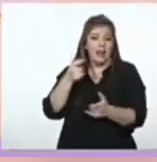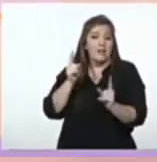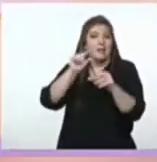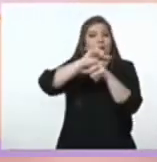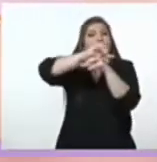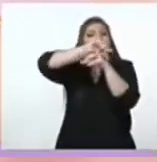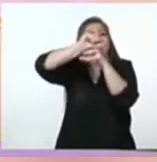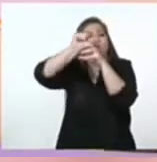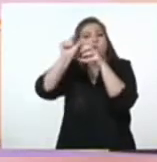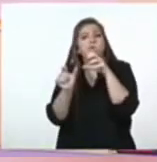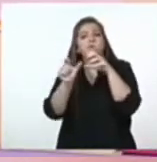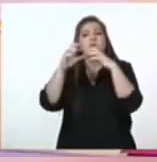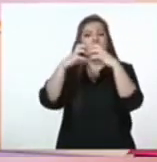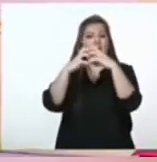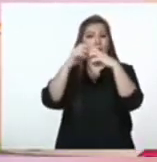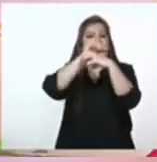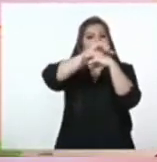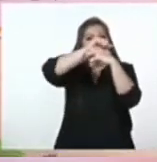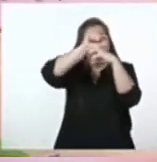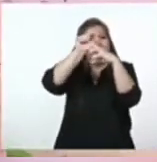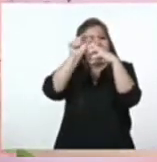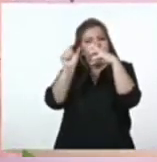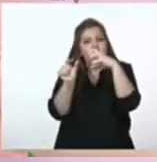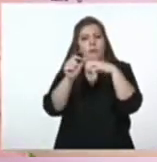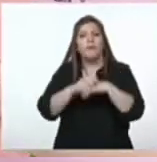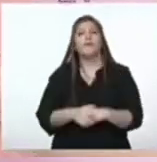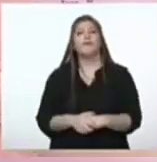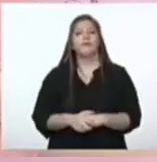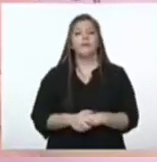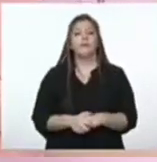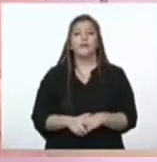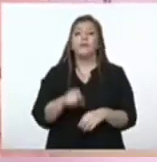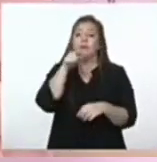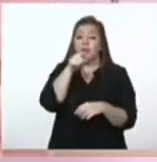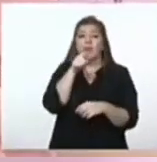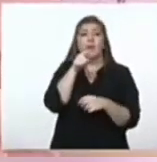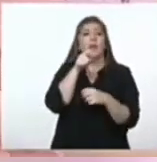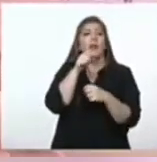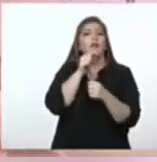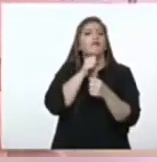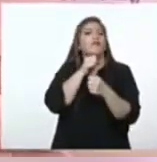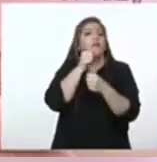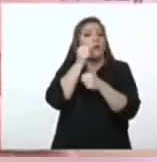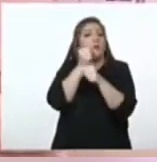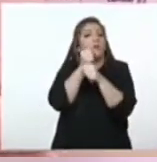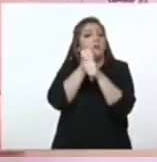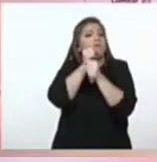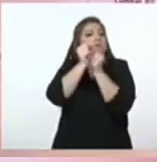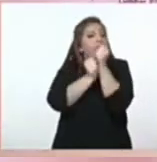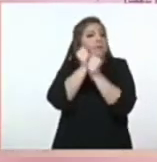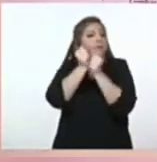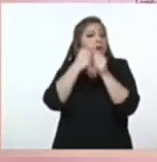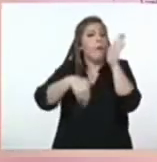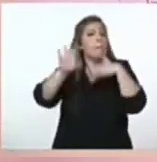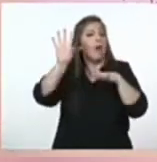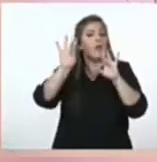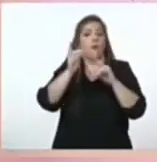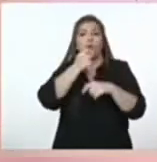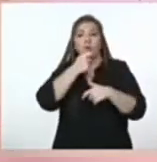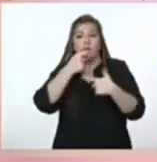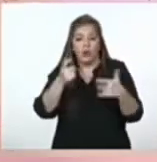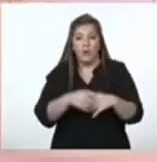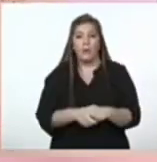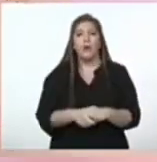digamos, del cerebro, donde van a realizarse, digamos, las funciones más complejas, ¿sí? Como, digo, y